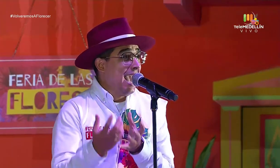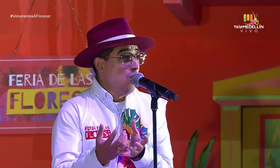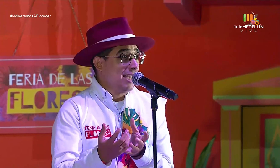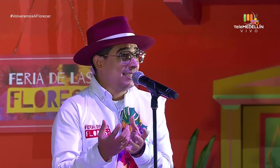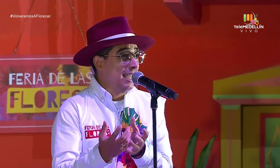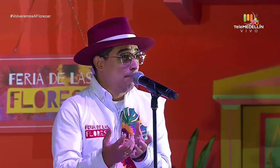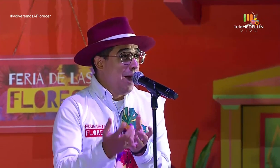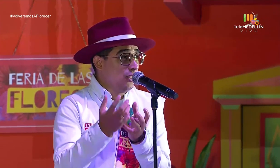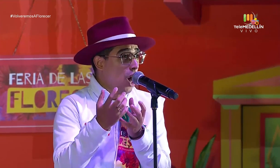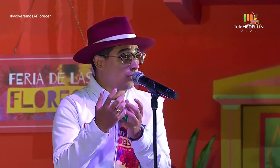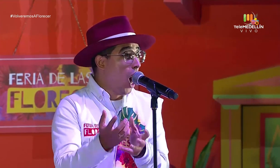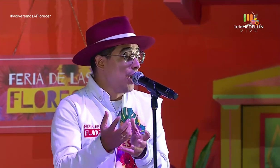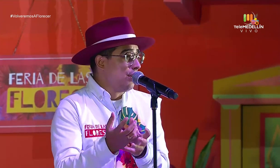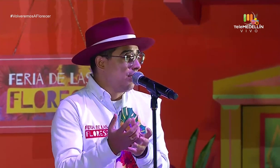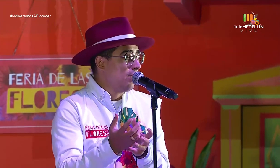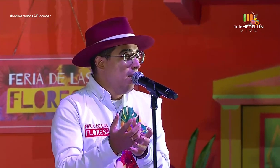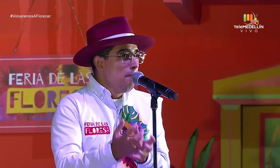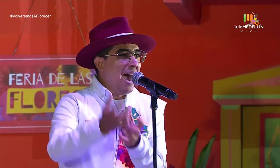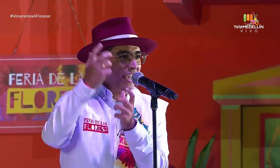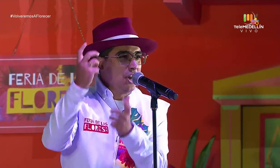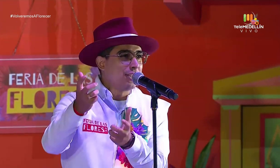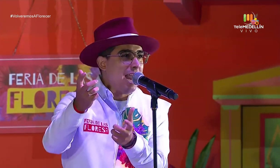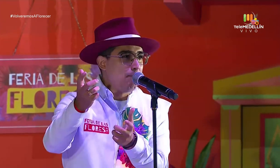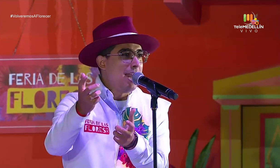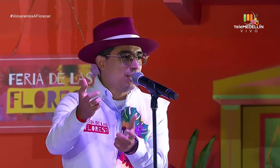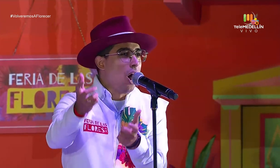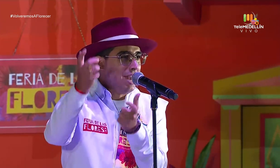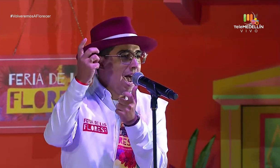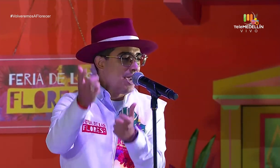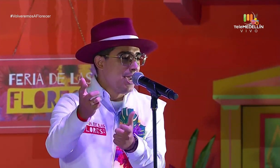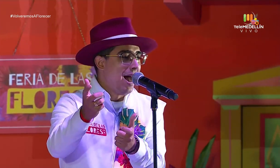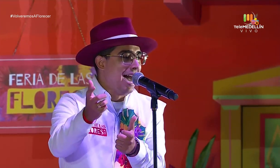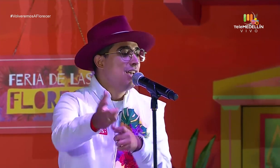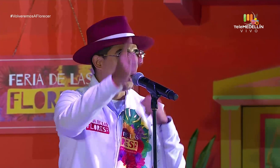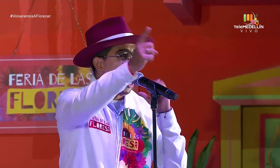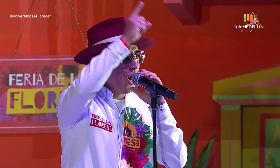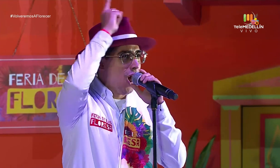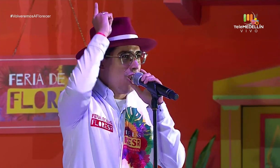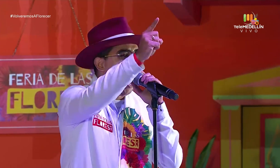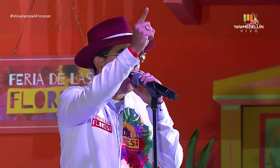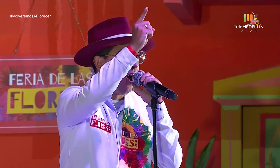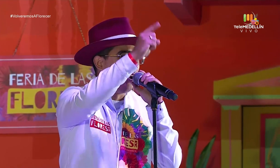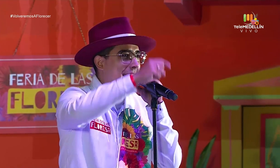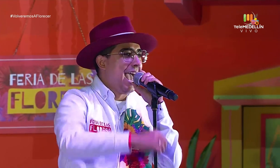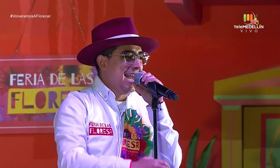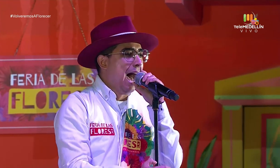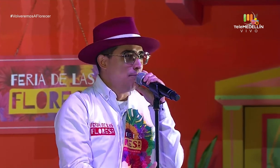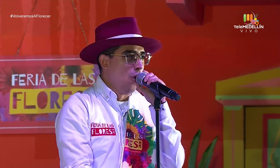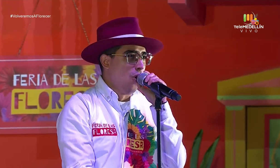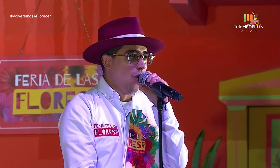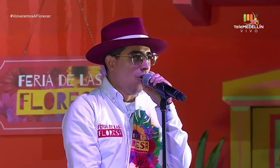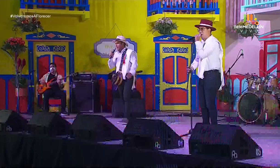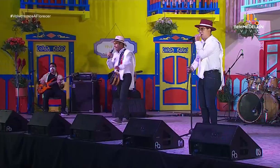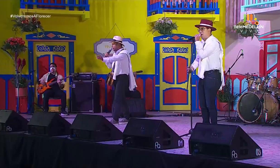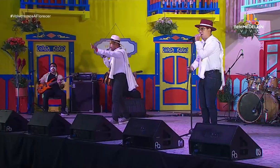y se lo estima el doctor radio otra persona viva sólo lo logra